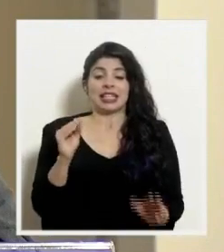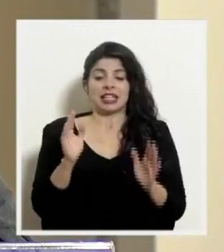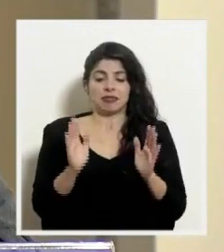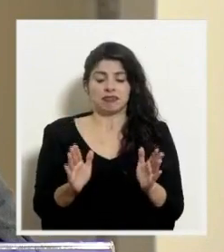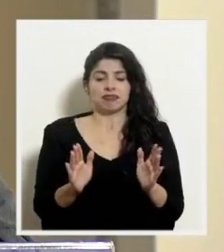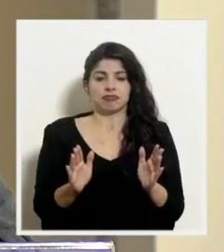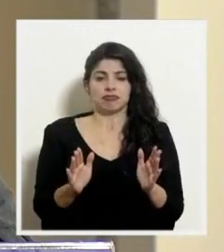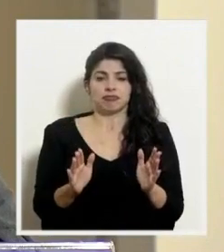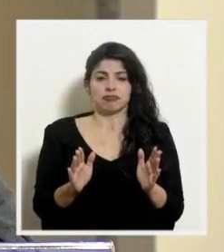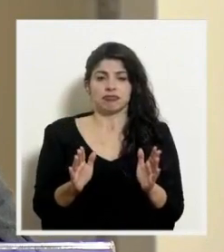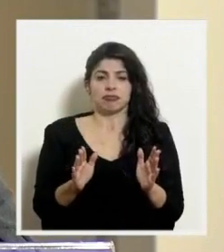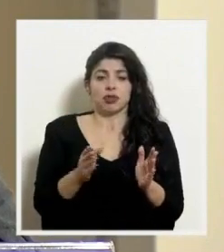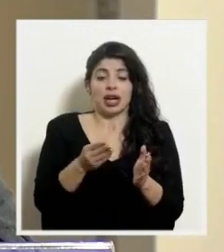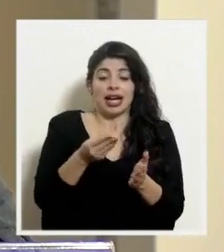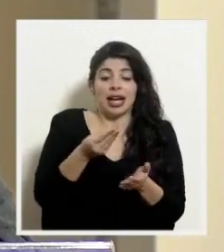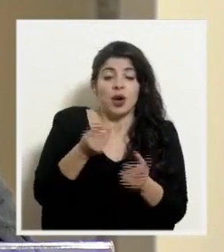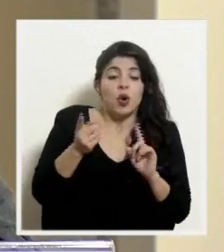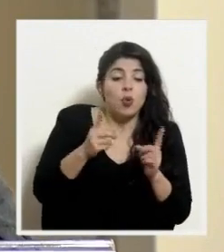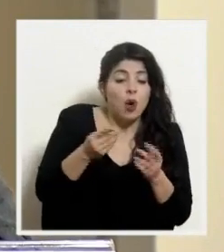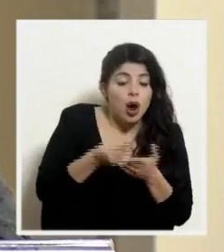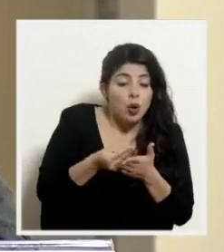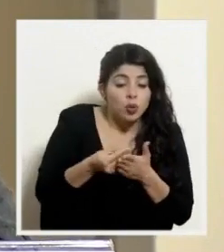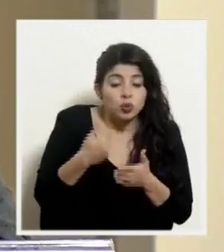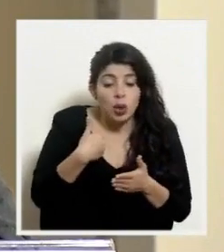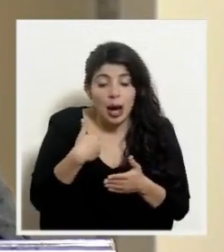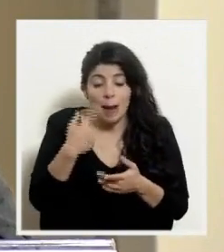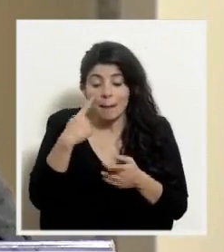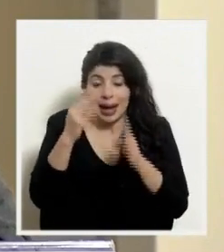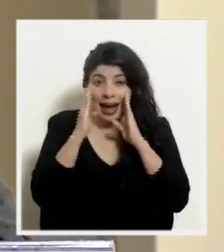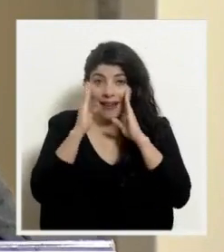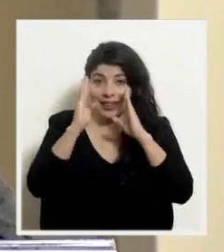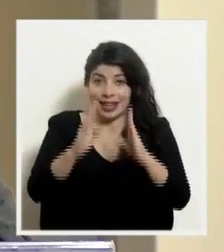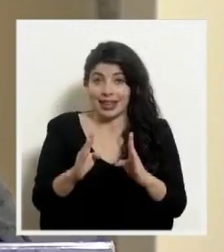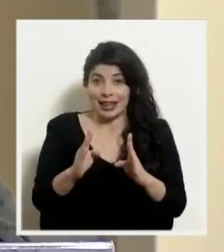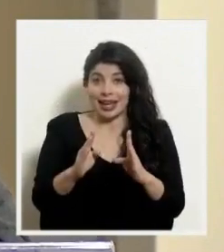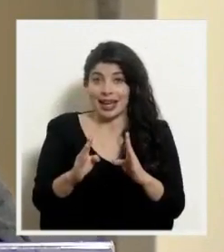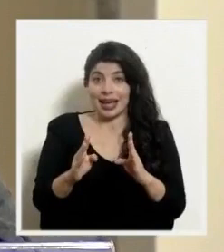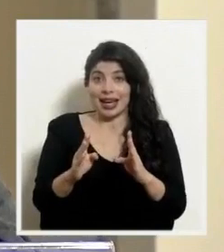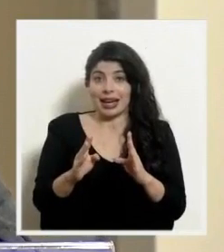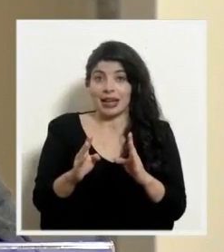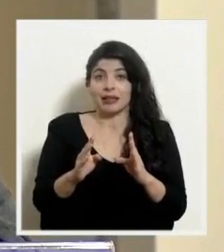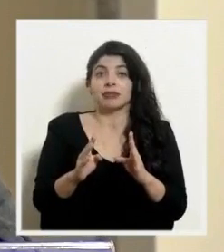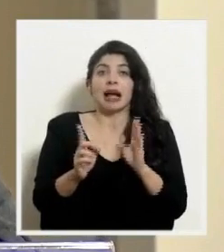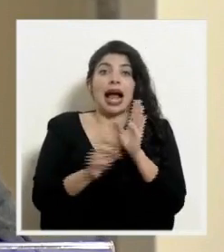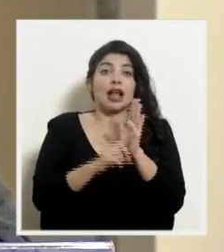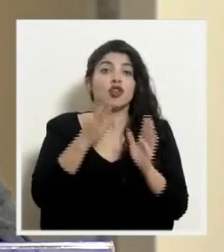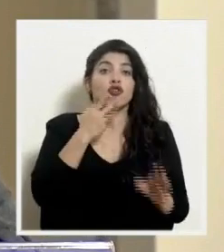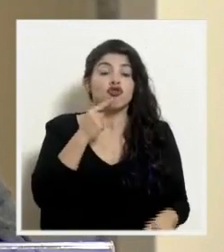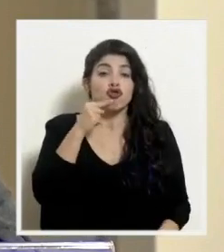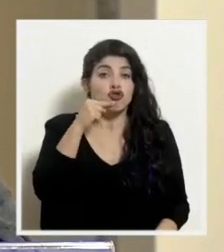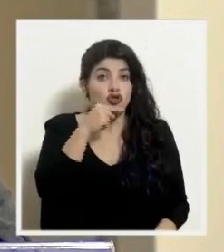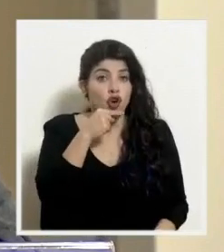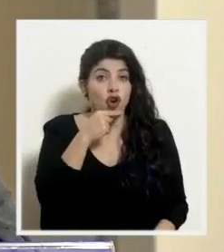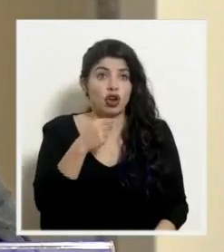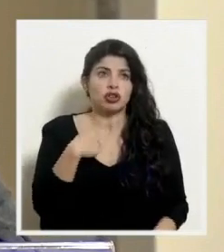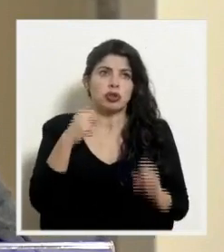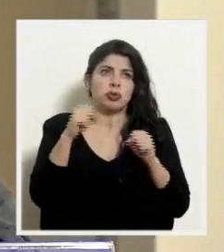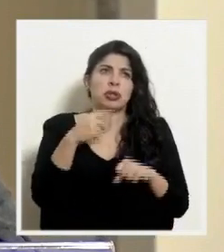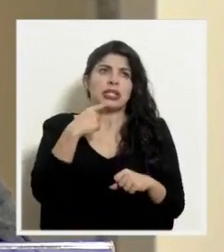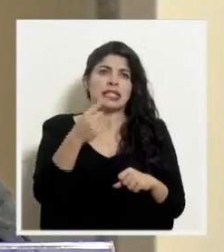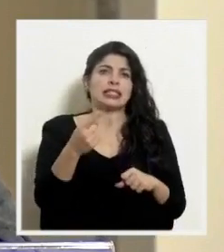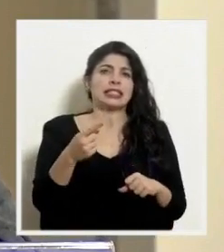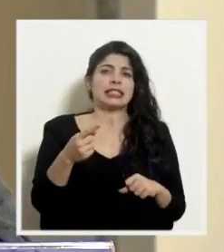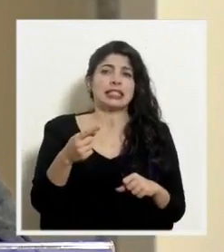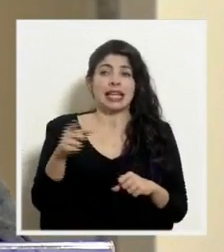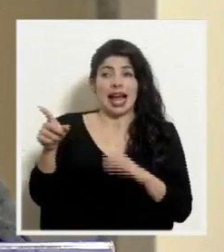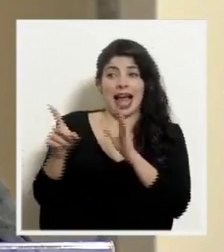de los recursos disponibles para enfrentar una eventual alerta roja, yo lo pondría en la perspectiva no